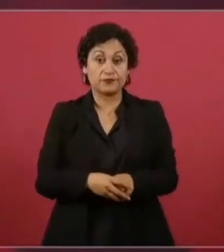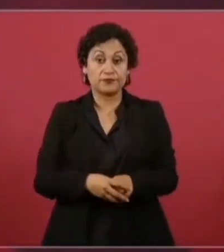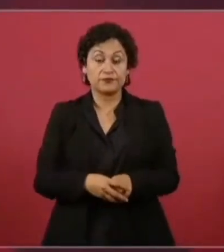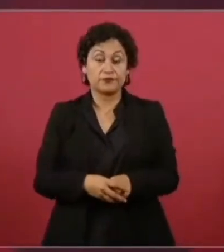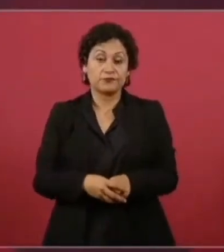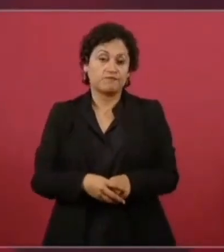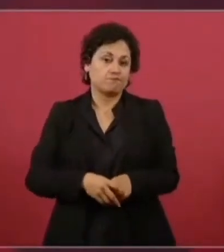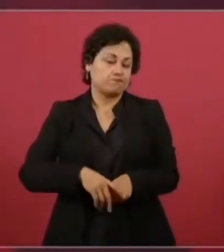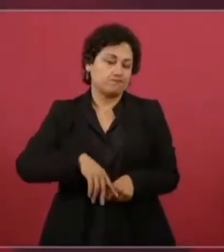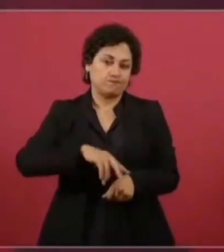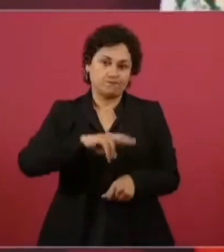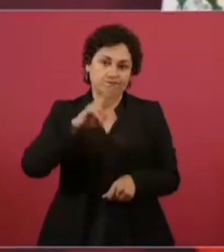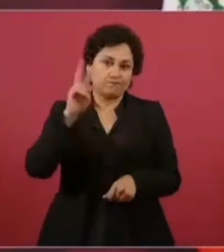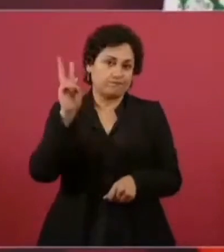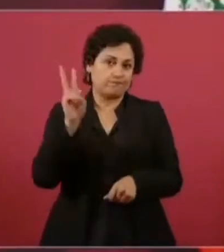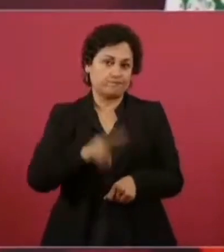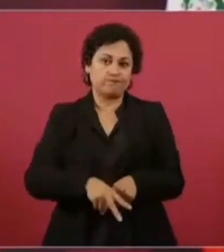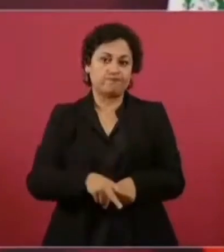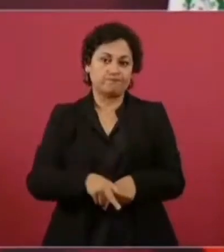sin duda,